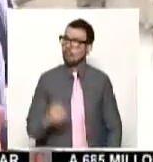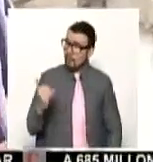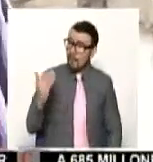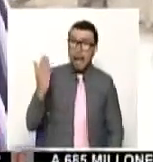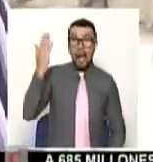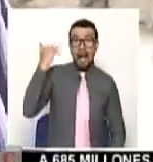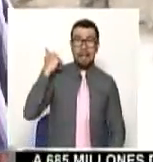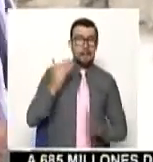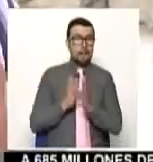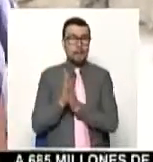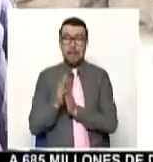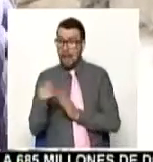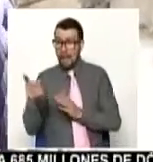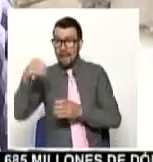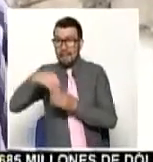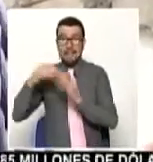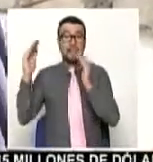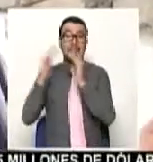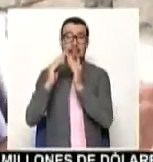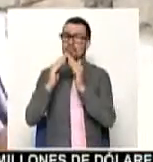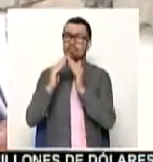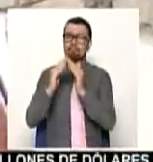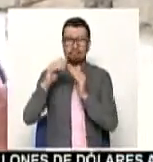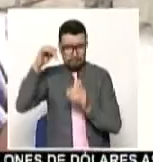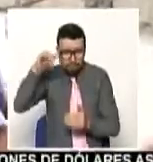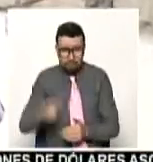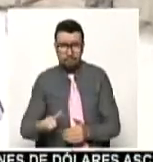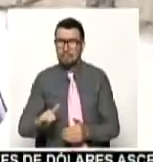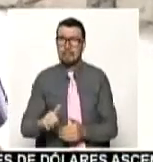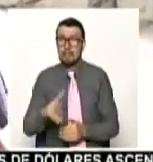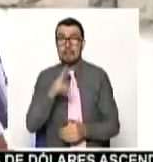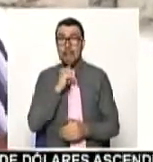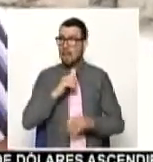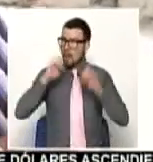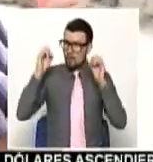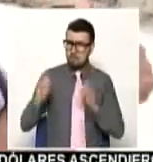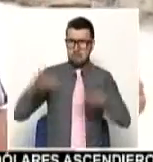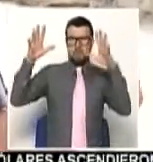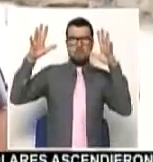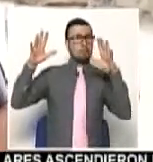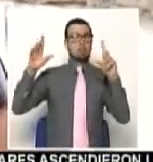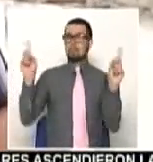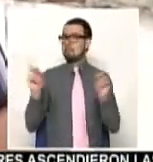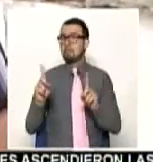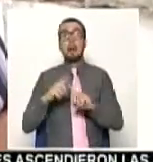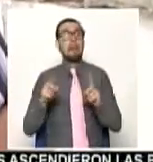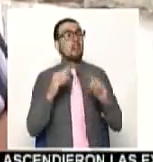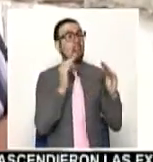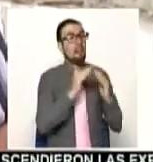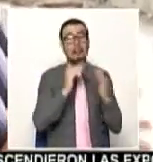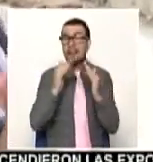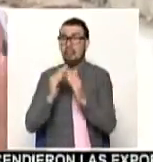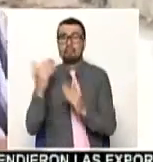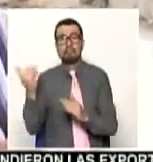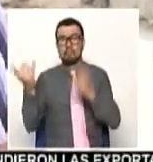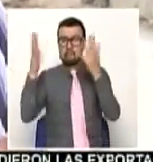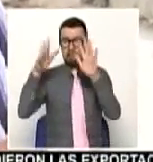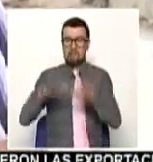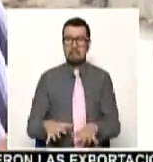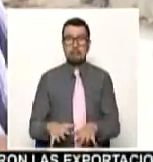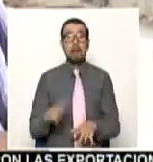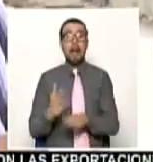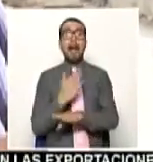vez fue una casa, aquí estoy parado, aquí no hubo un atentado terrorista, pero todas estas viviendas se encuentran en el piso y lo que iba